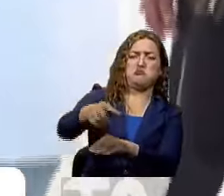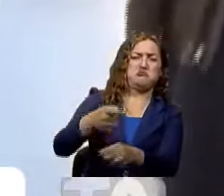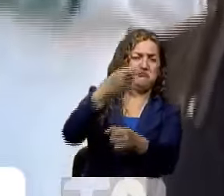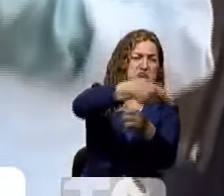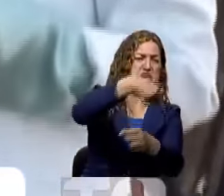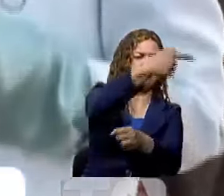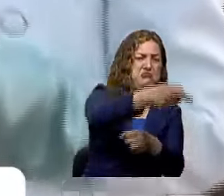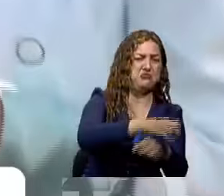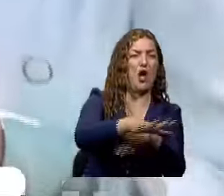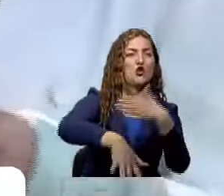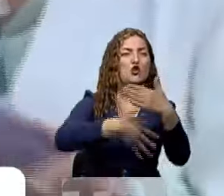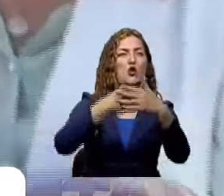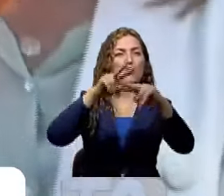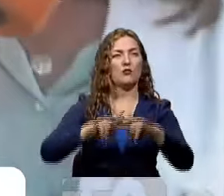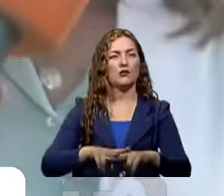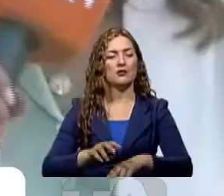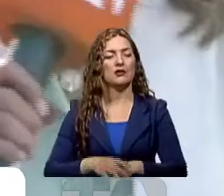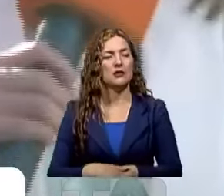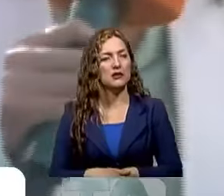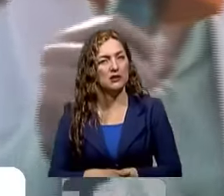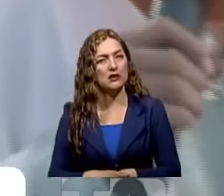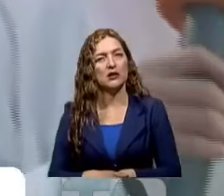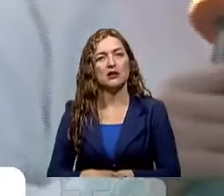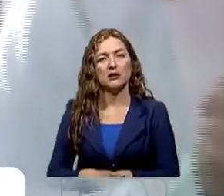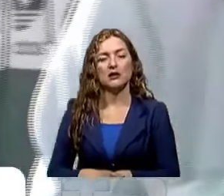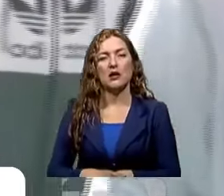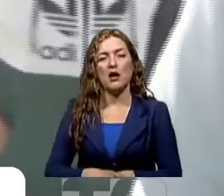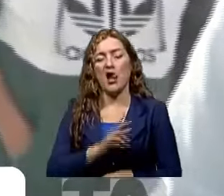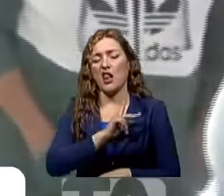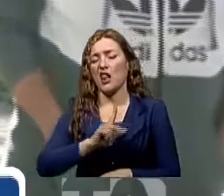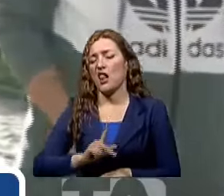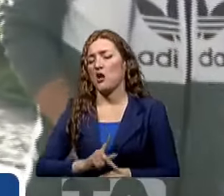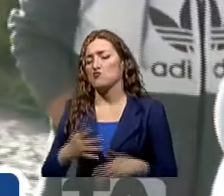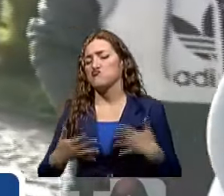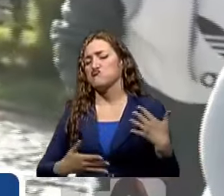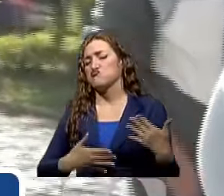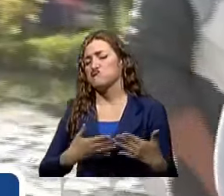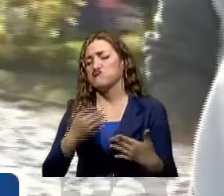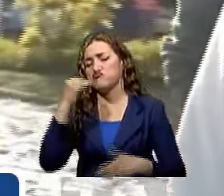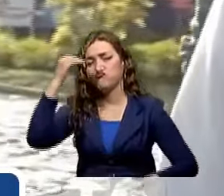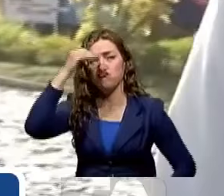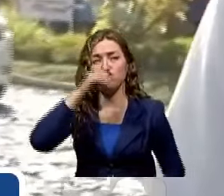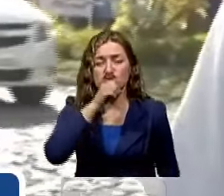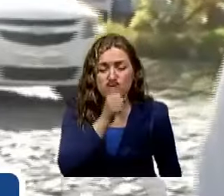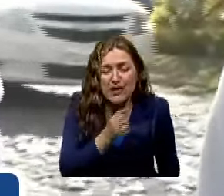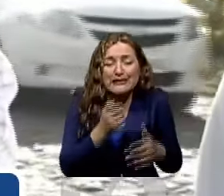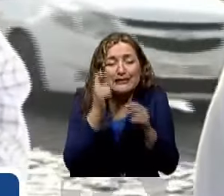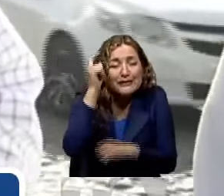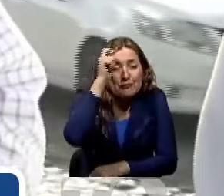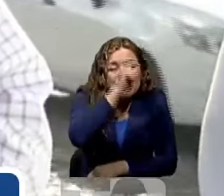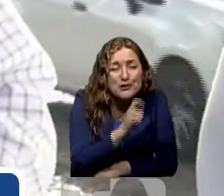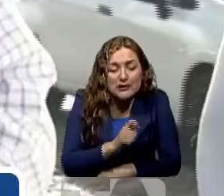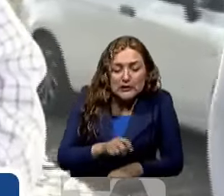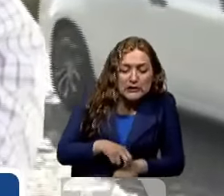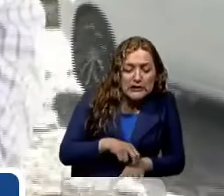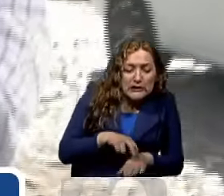eso revisen. Y personalmente les está afectando bastante, porque aquí hay personas, adultos, mayores, que es complicado que